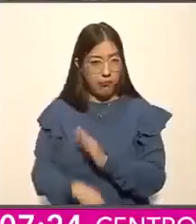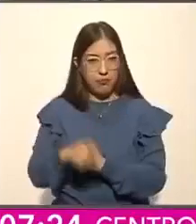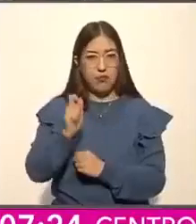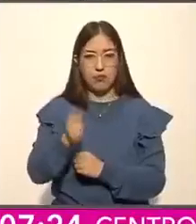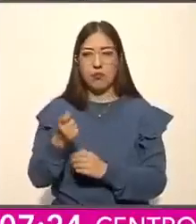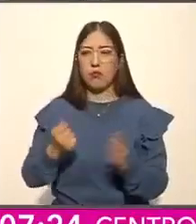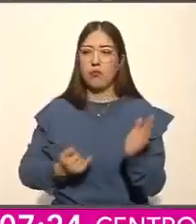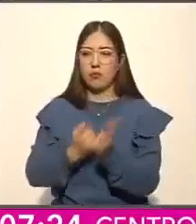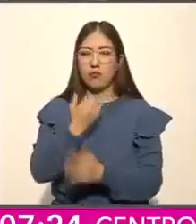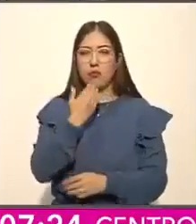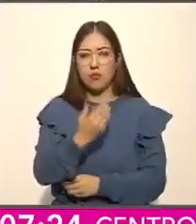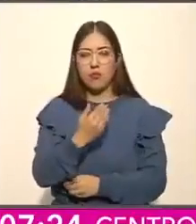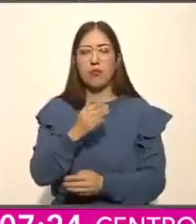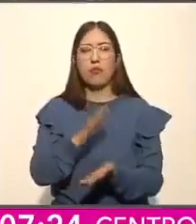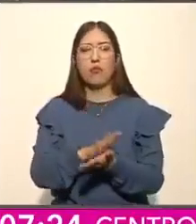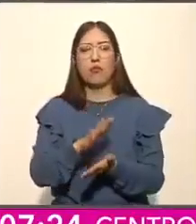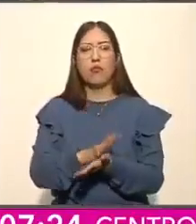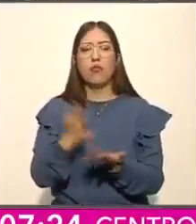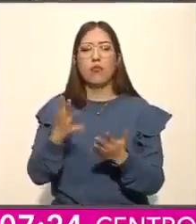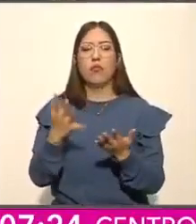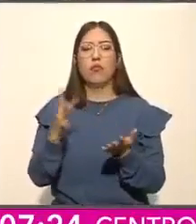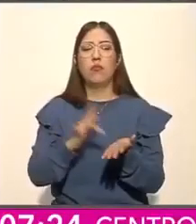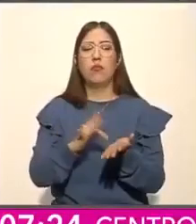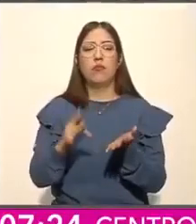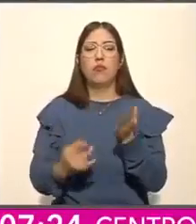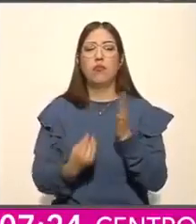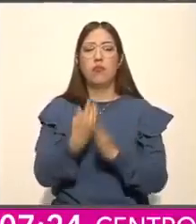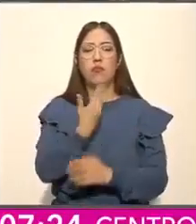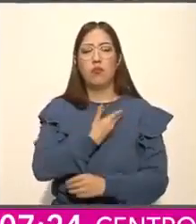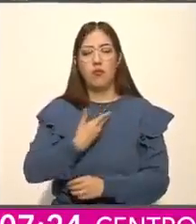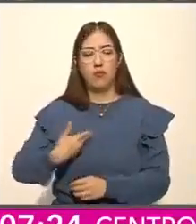fue aplaudida por el nuevo presidente